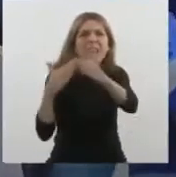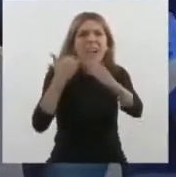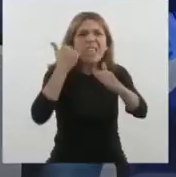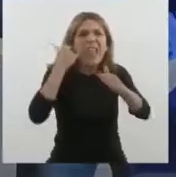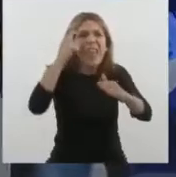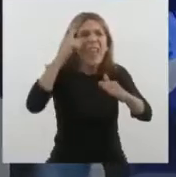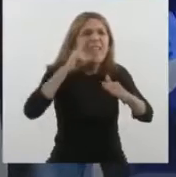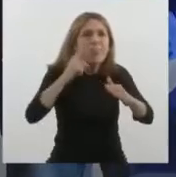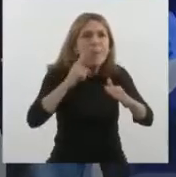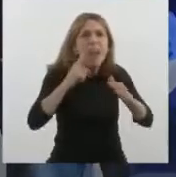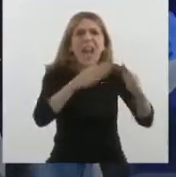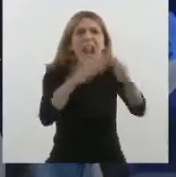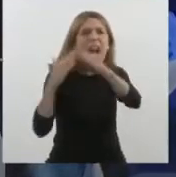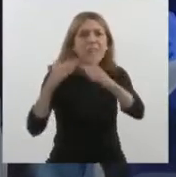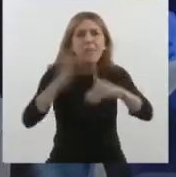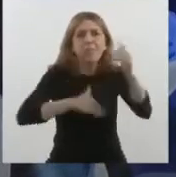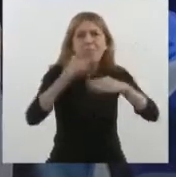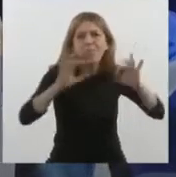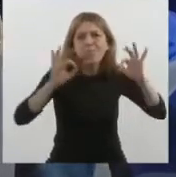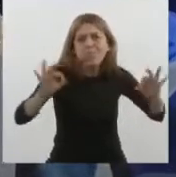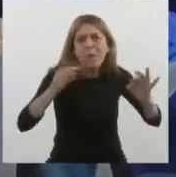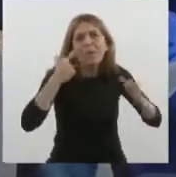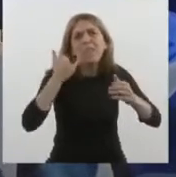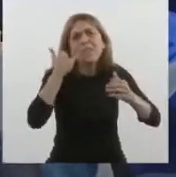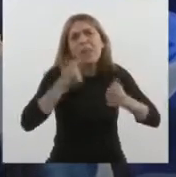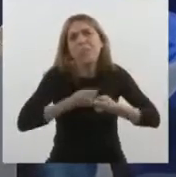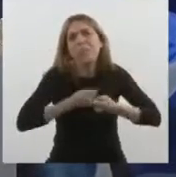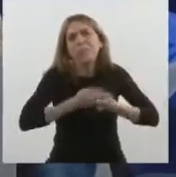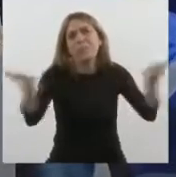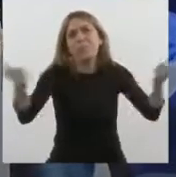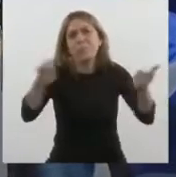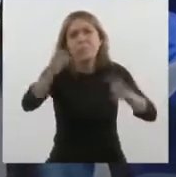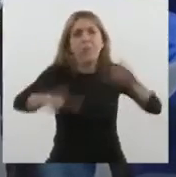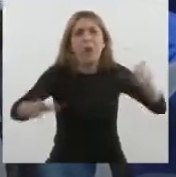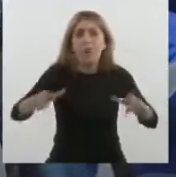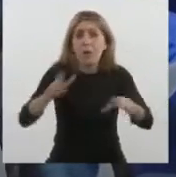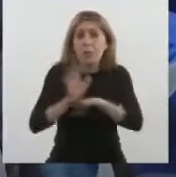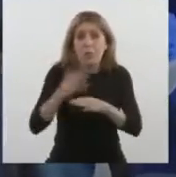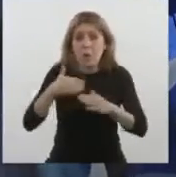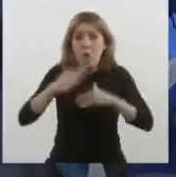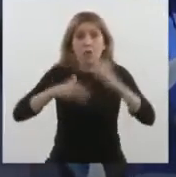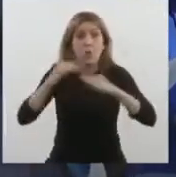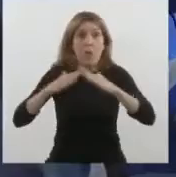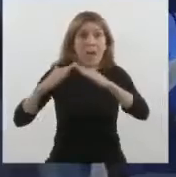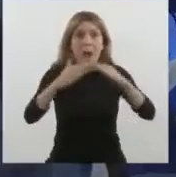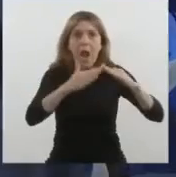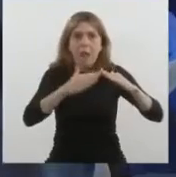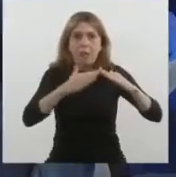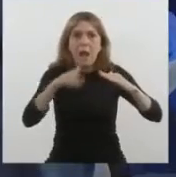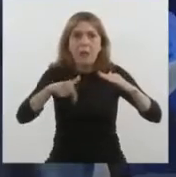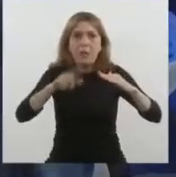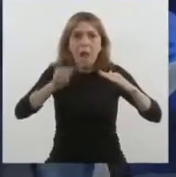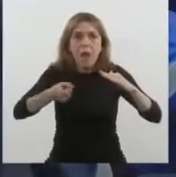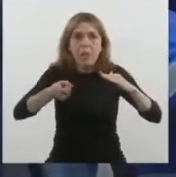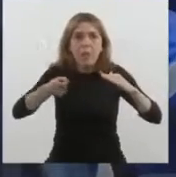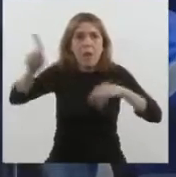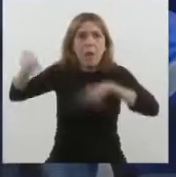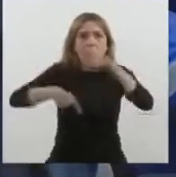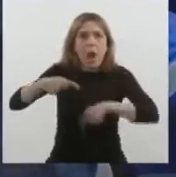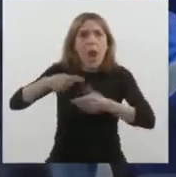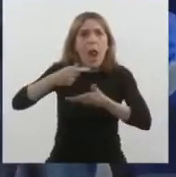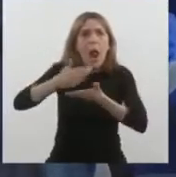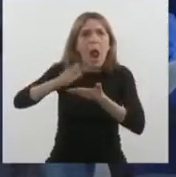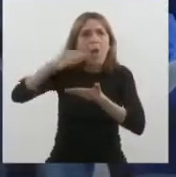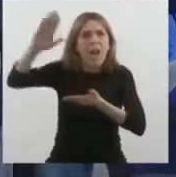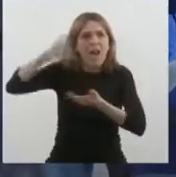gran alegría, porque construir viviendas también convoca al trabajo, no solamente de